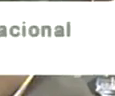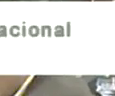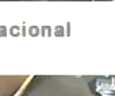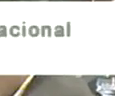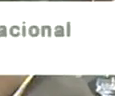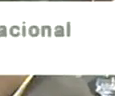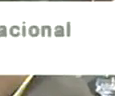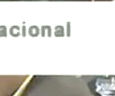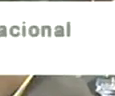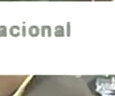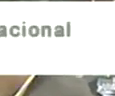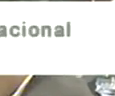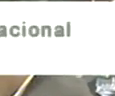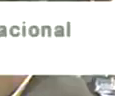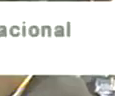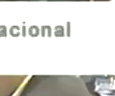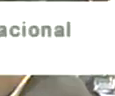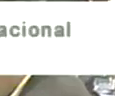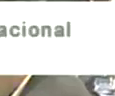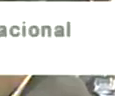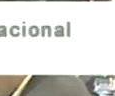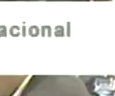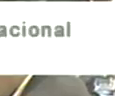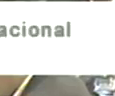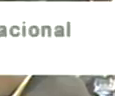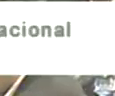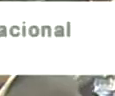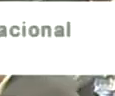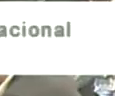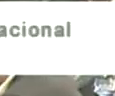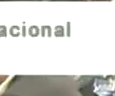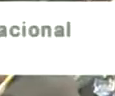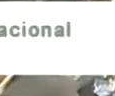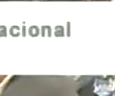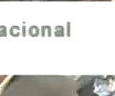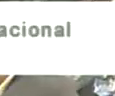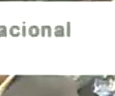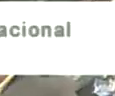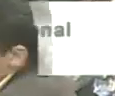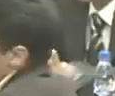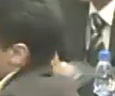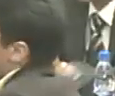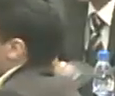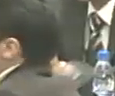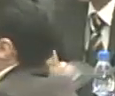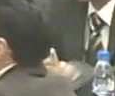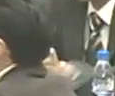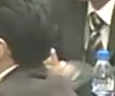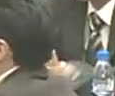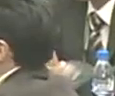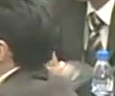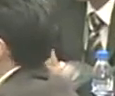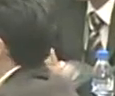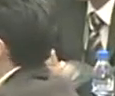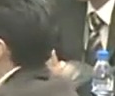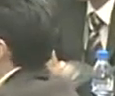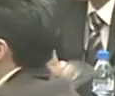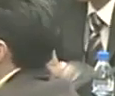de alguna manera, ya que está en el listado de las leyes por discutir, que se agilizara de alguna